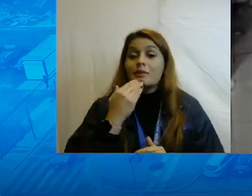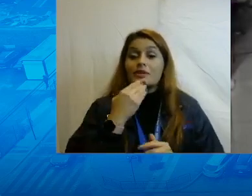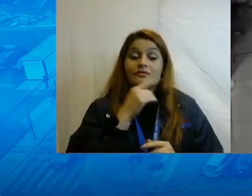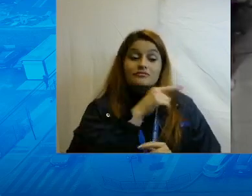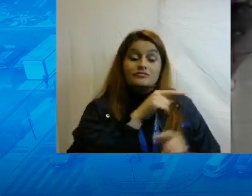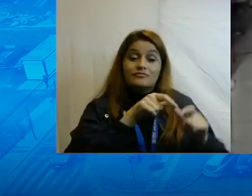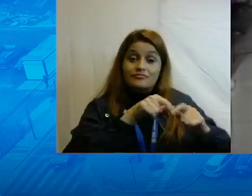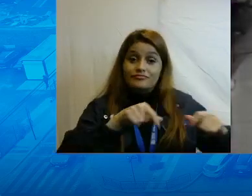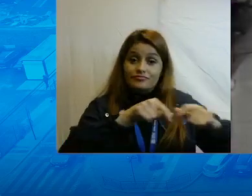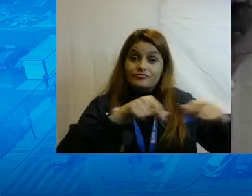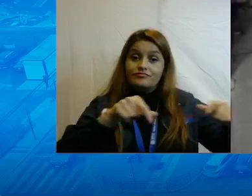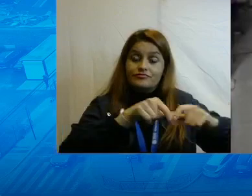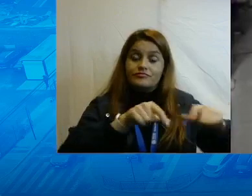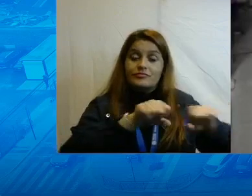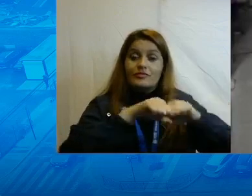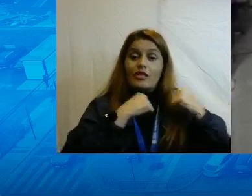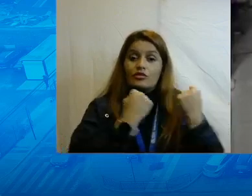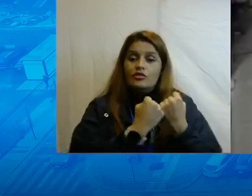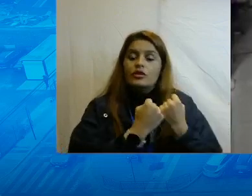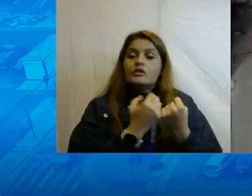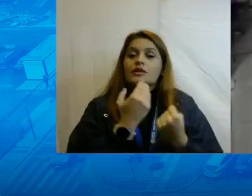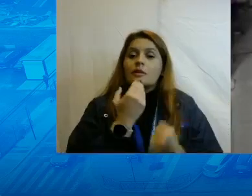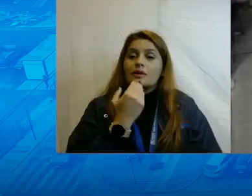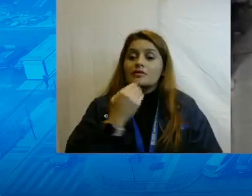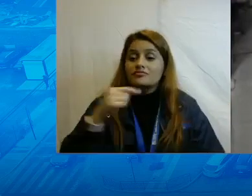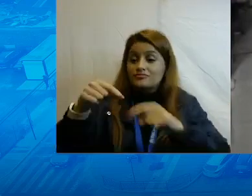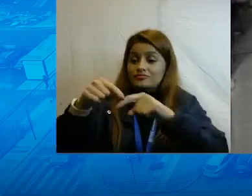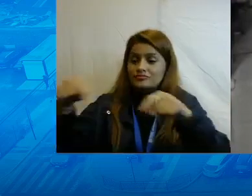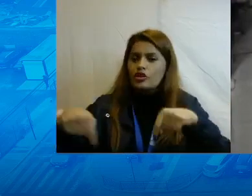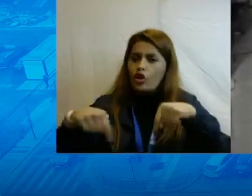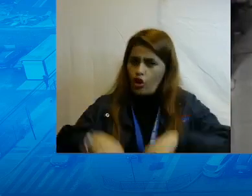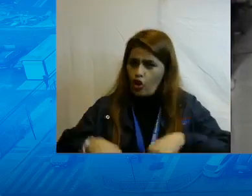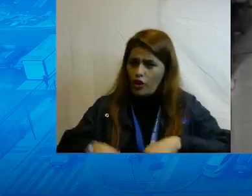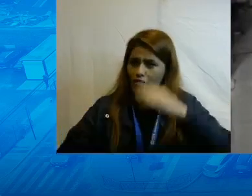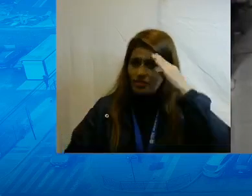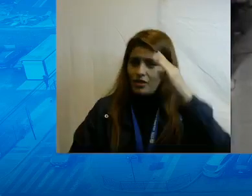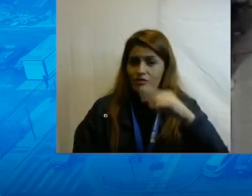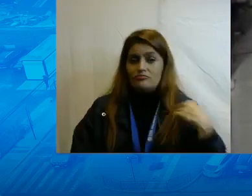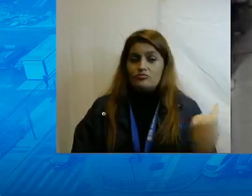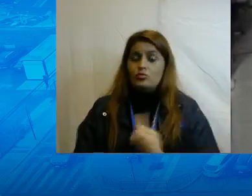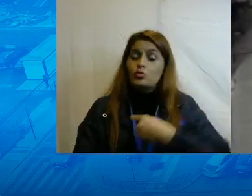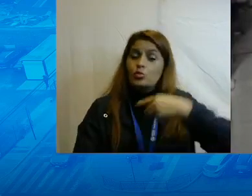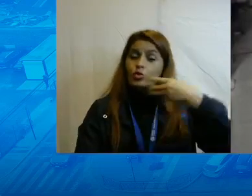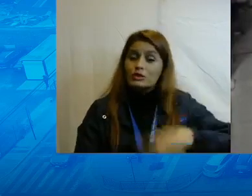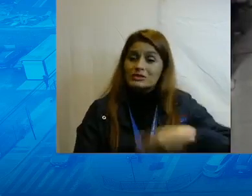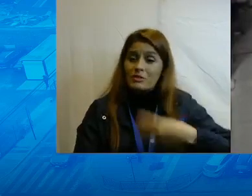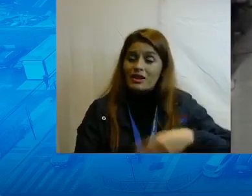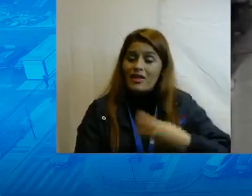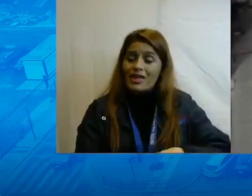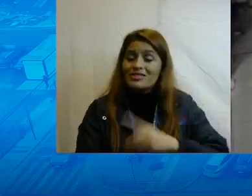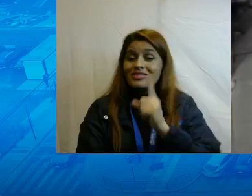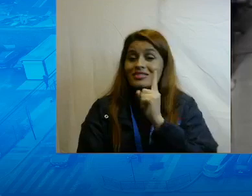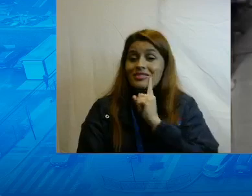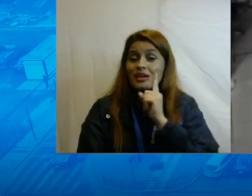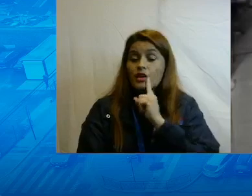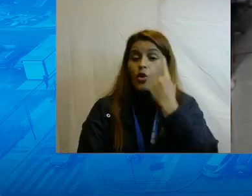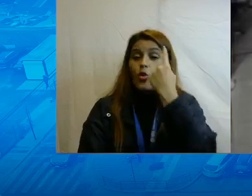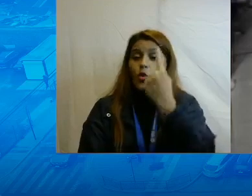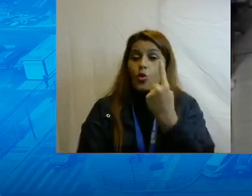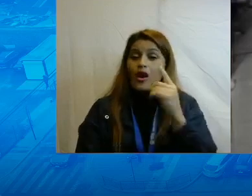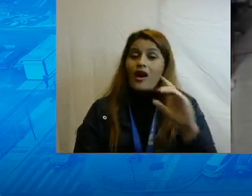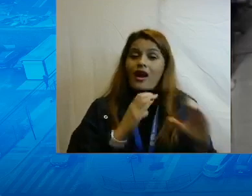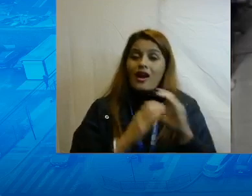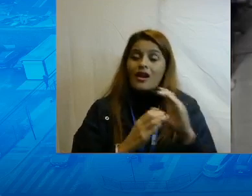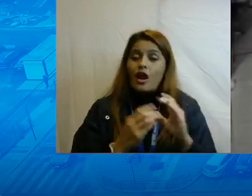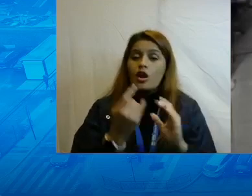sector, y finalmente sobre loteos. Hoy día nosotros como municipio tenemos un canal, una unidad